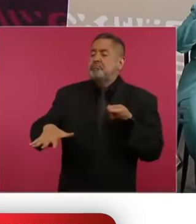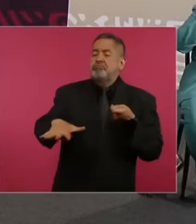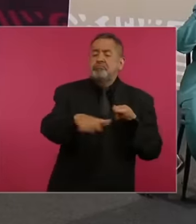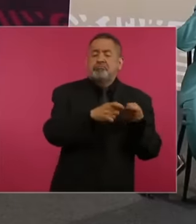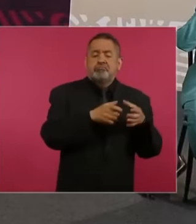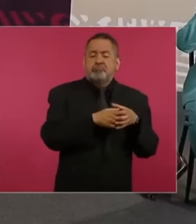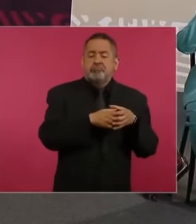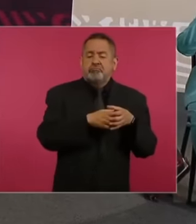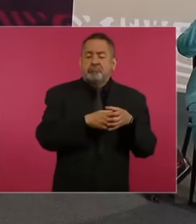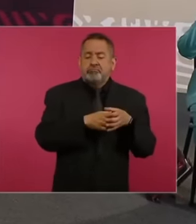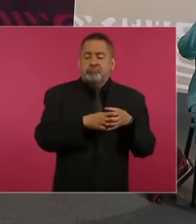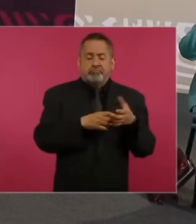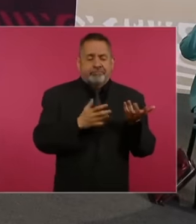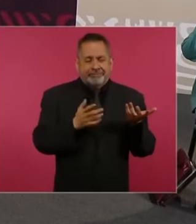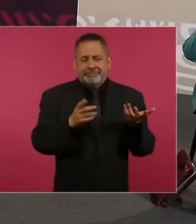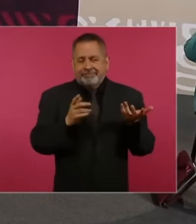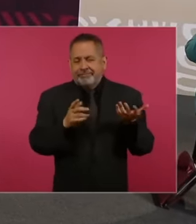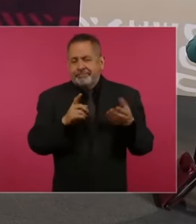cobijado, apoyado,